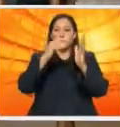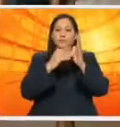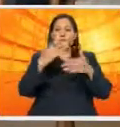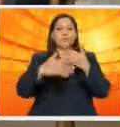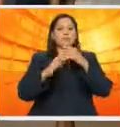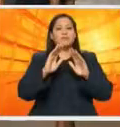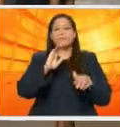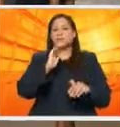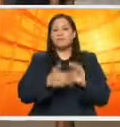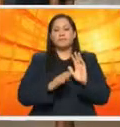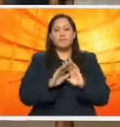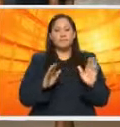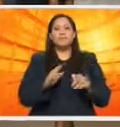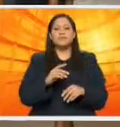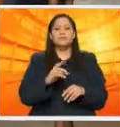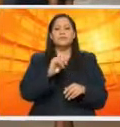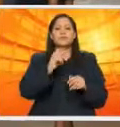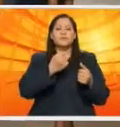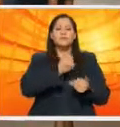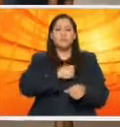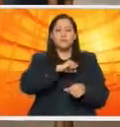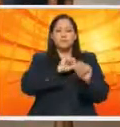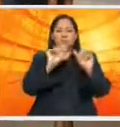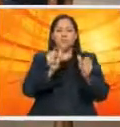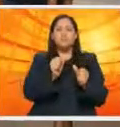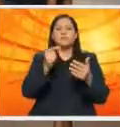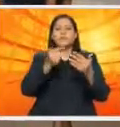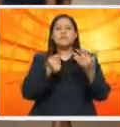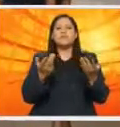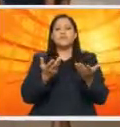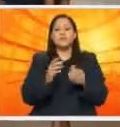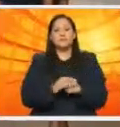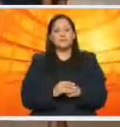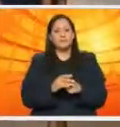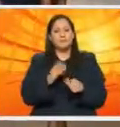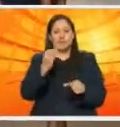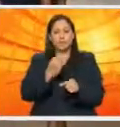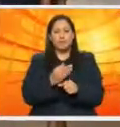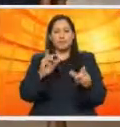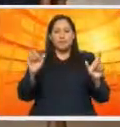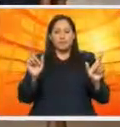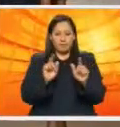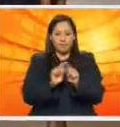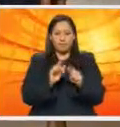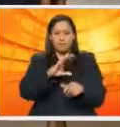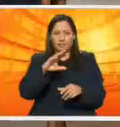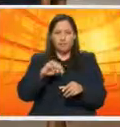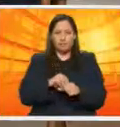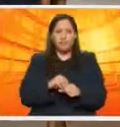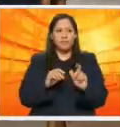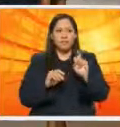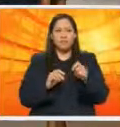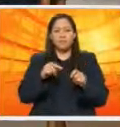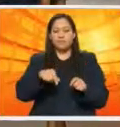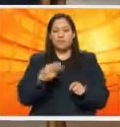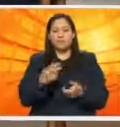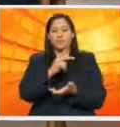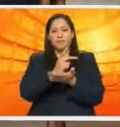se está Así es, terminando. muy rápido. ¿Qué hizo Saludarte durante todo este 2015? Bueno, quisiera hacer una recapitulación muy breve de que este